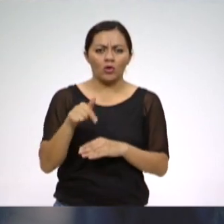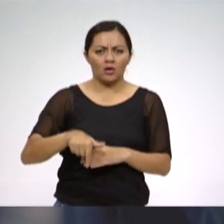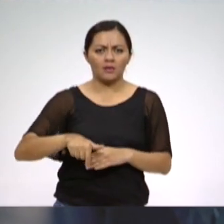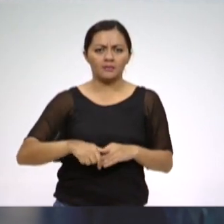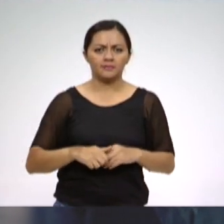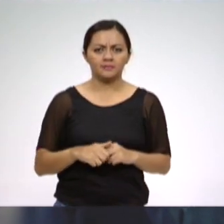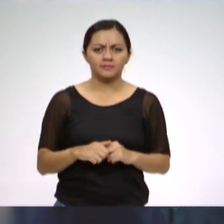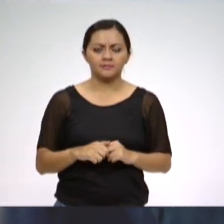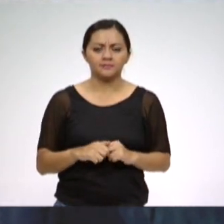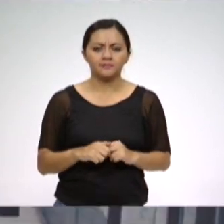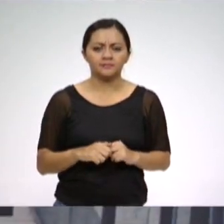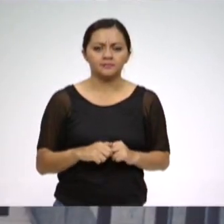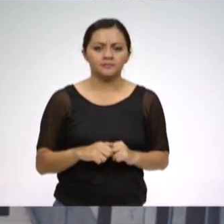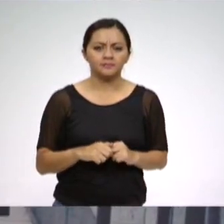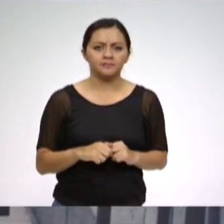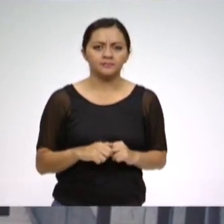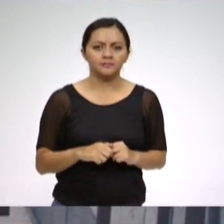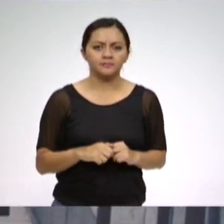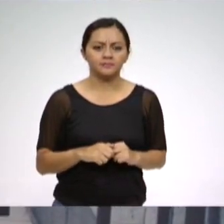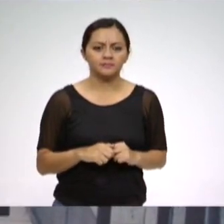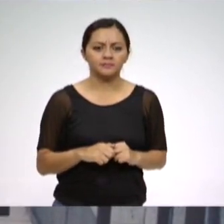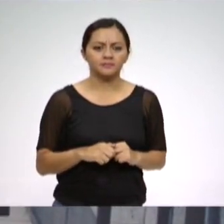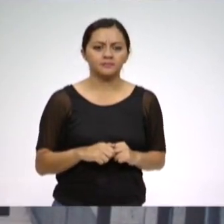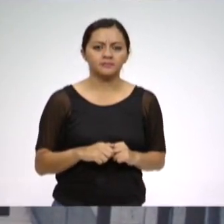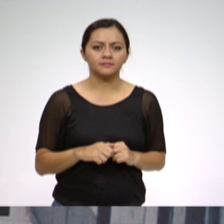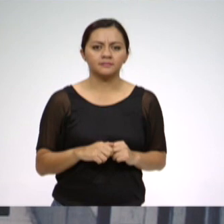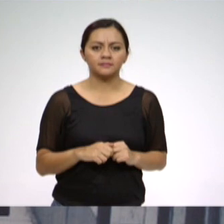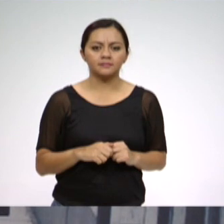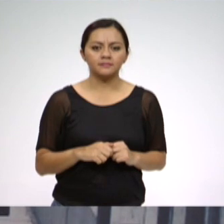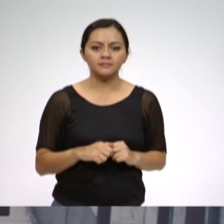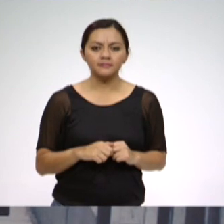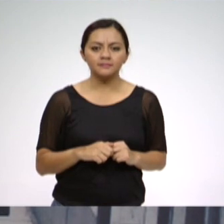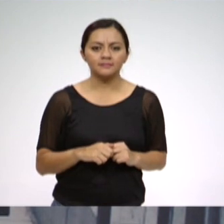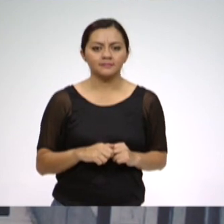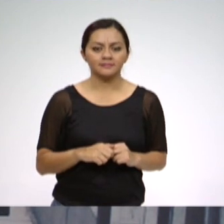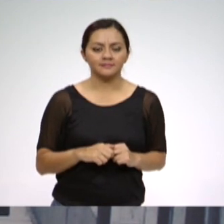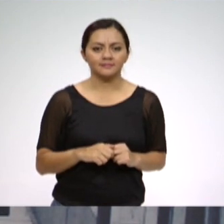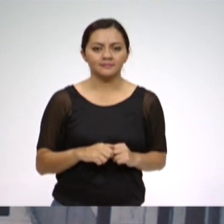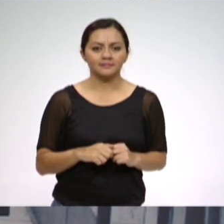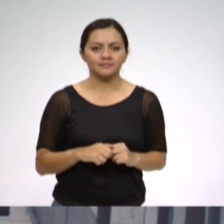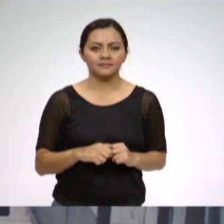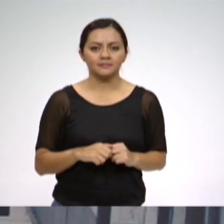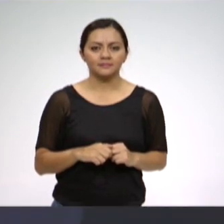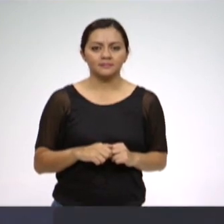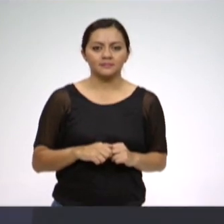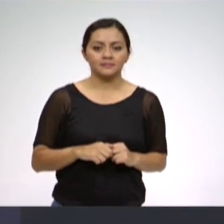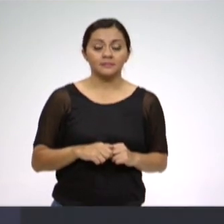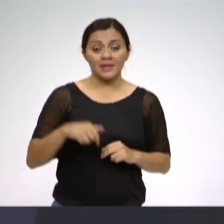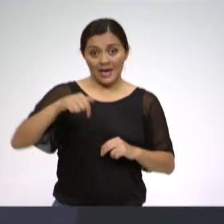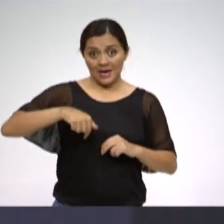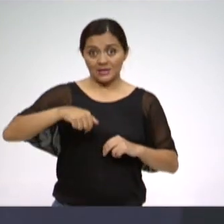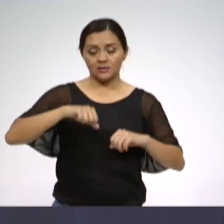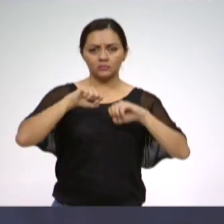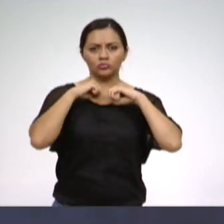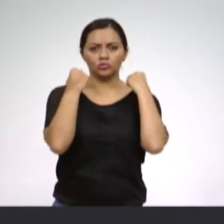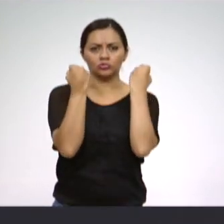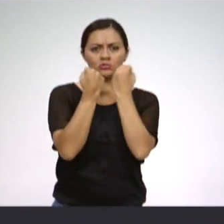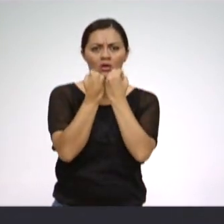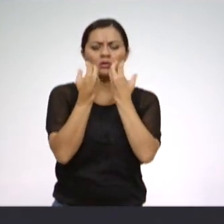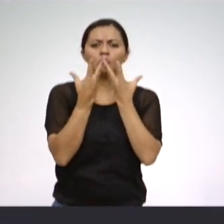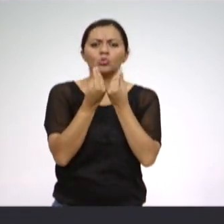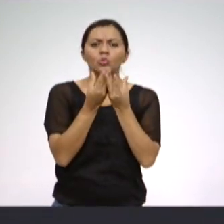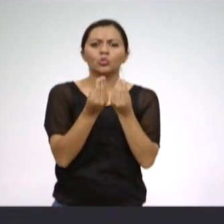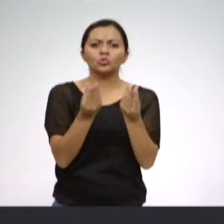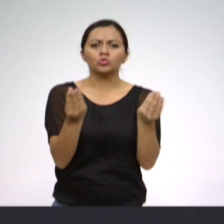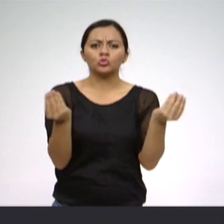Hola. En nuestra sociedad se ha maternalizado mucho